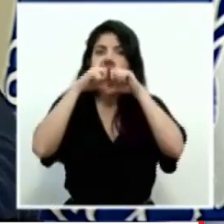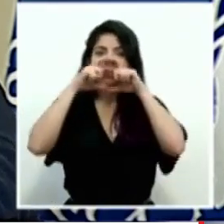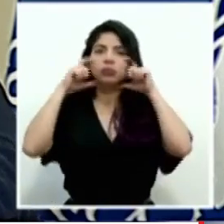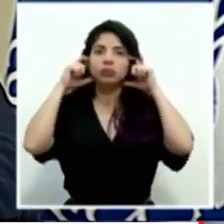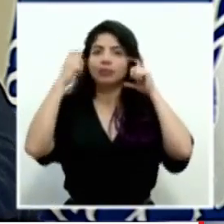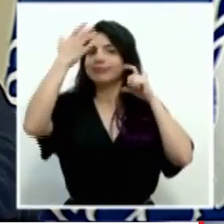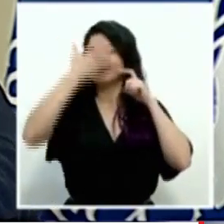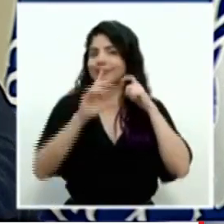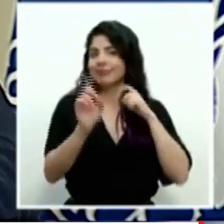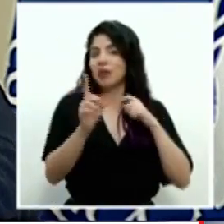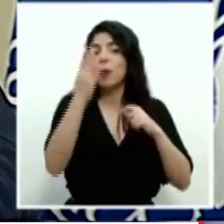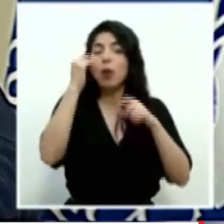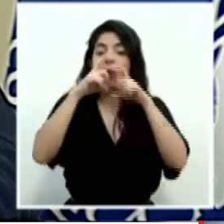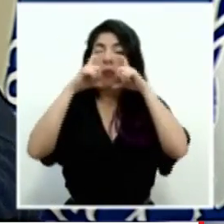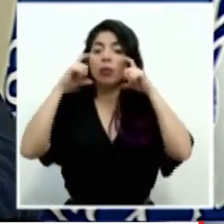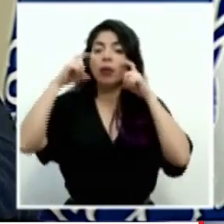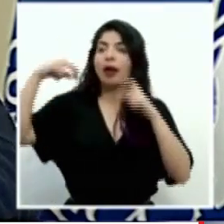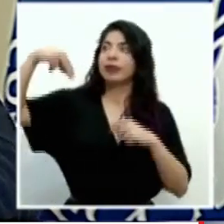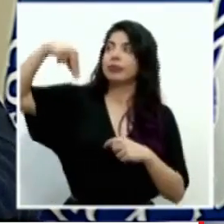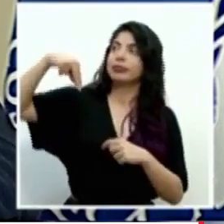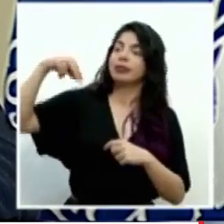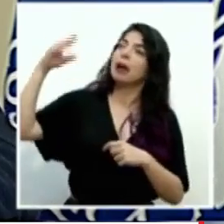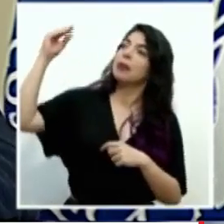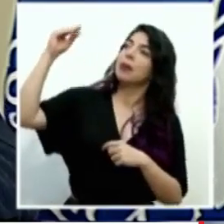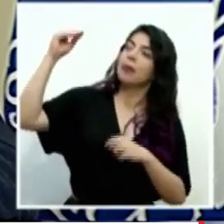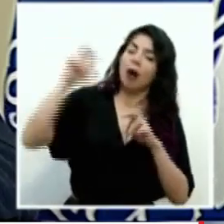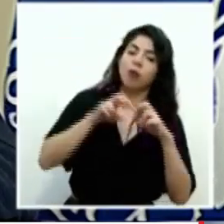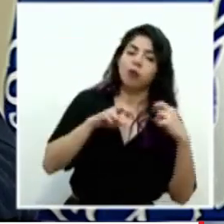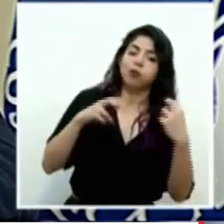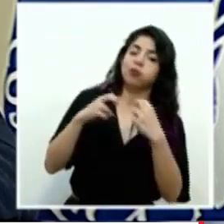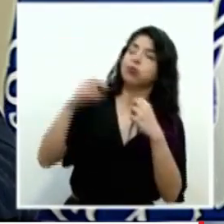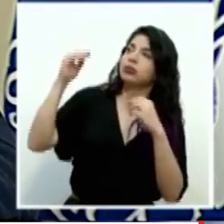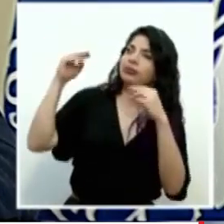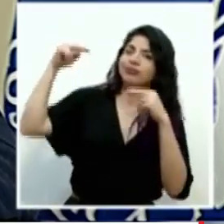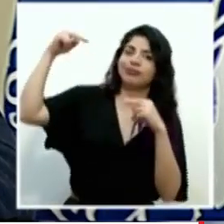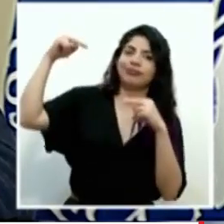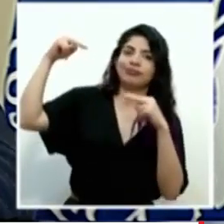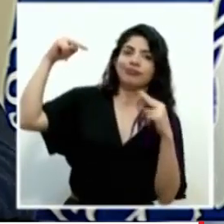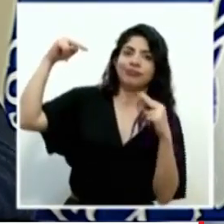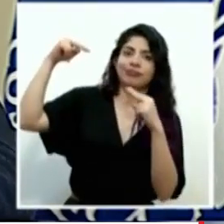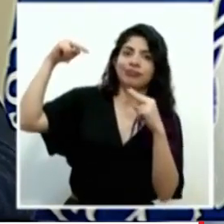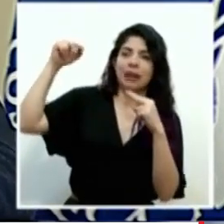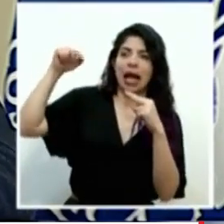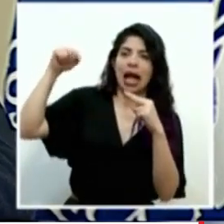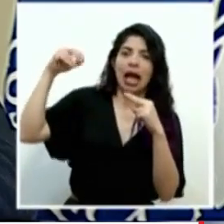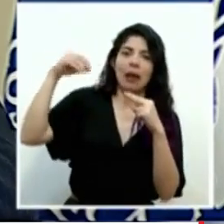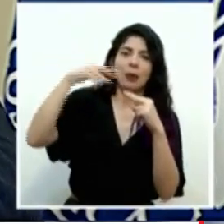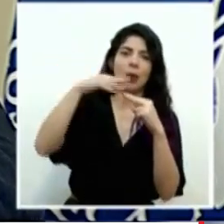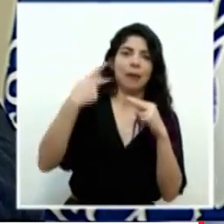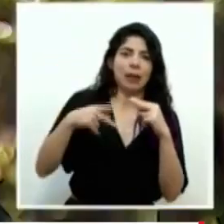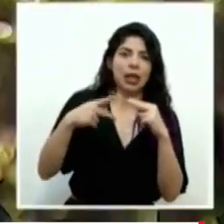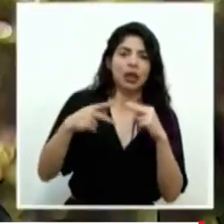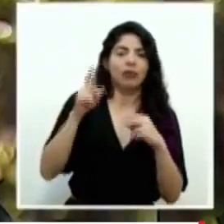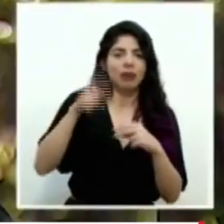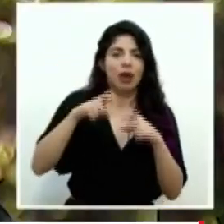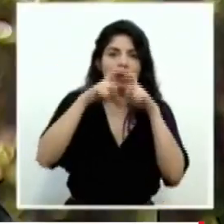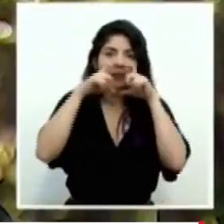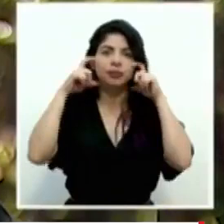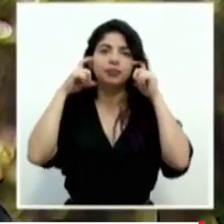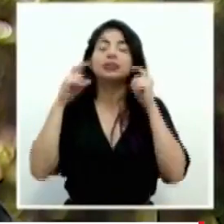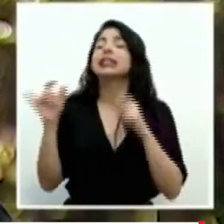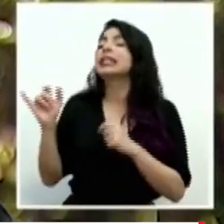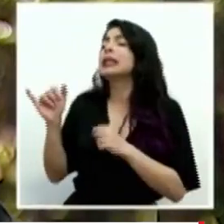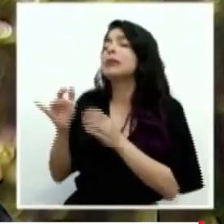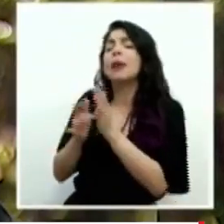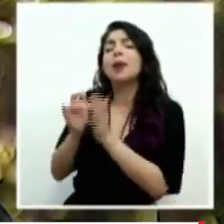lugar de careta por el asunto de que están de pie y las personas generalmente están sentadas cuando se está tomando la orden. Y tal vez quería aprovechar si